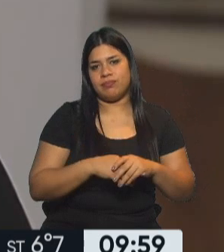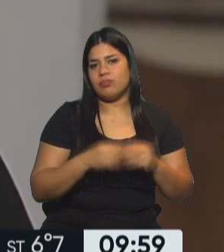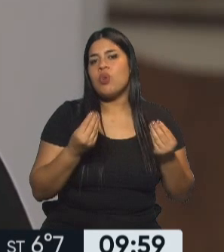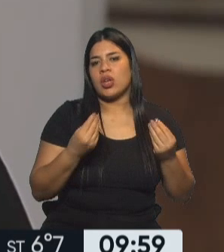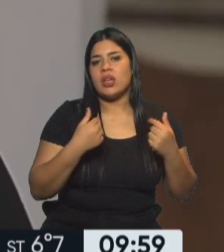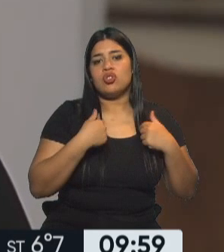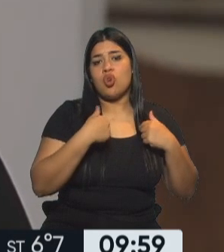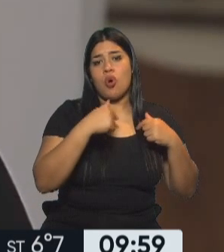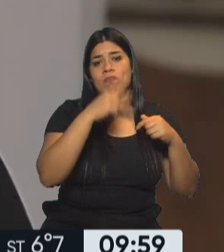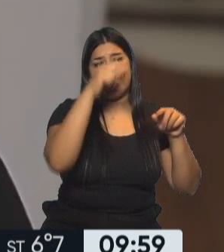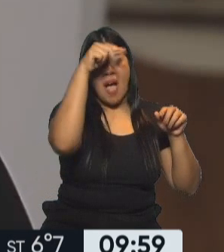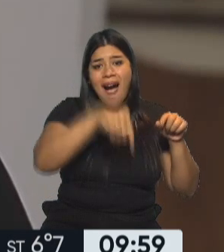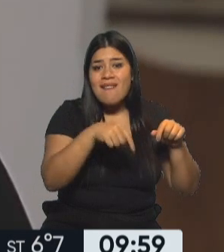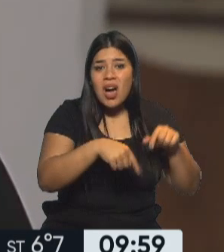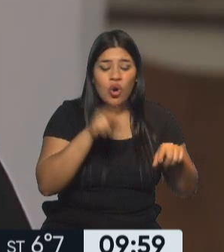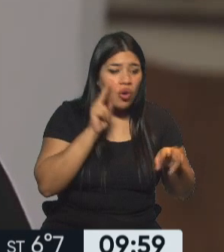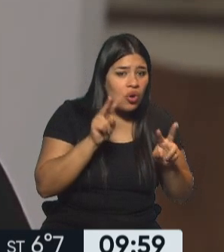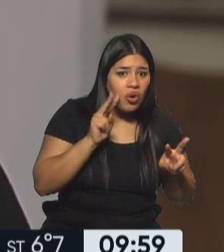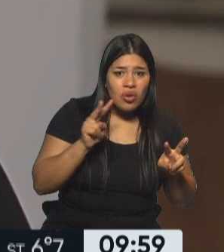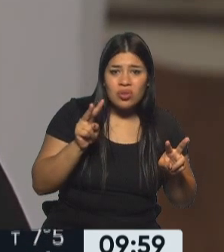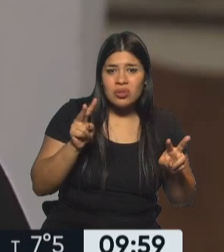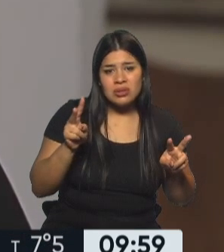por lo que se vio abajo,